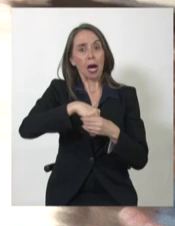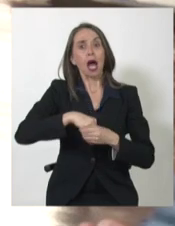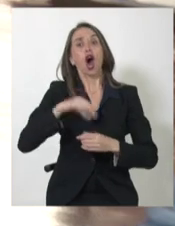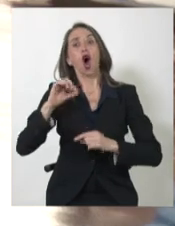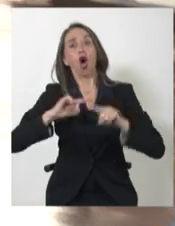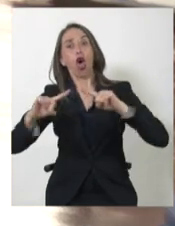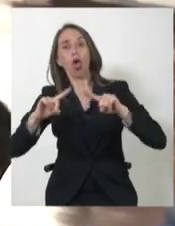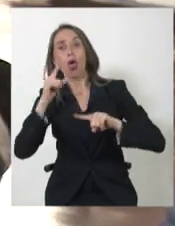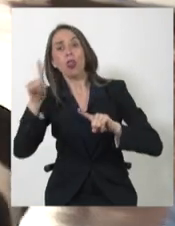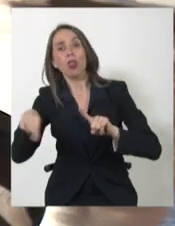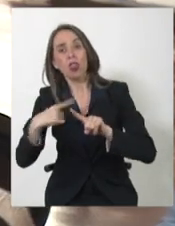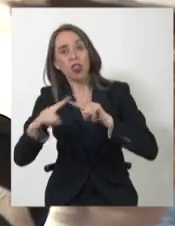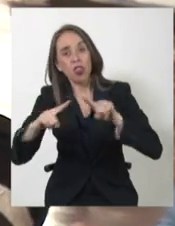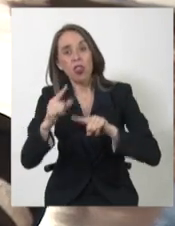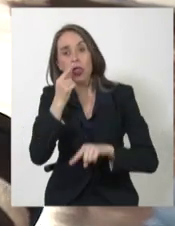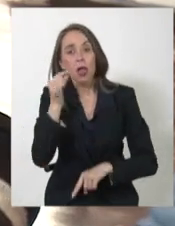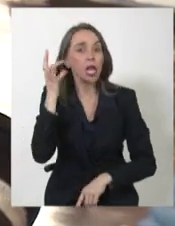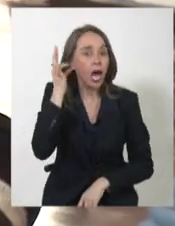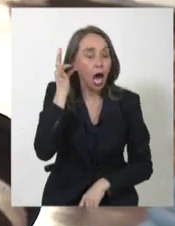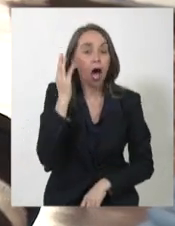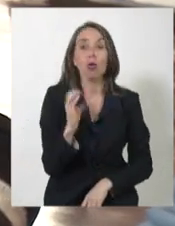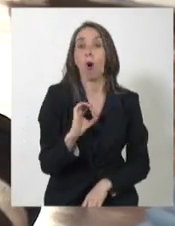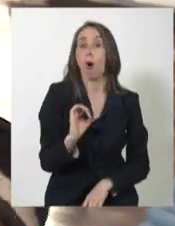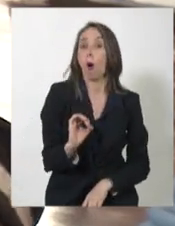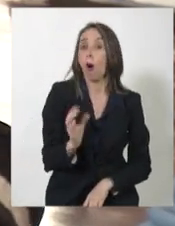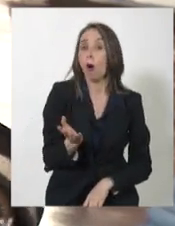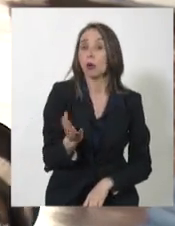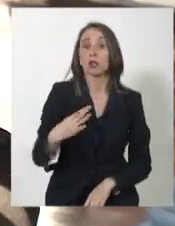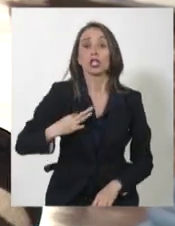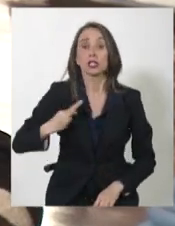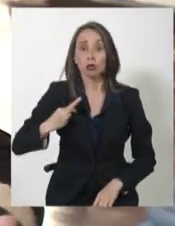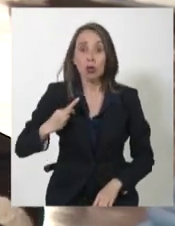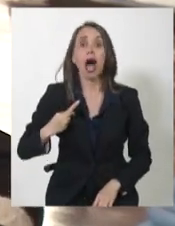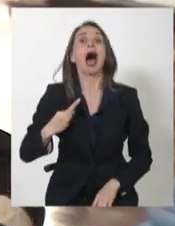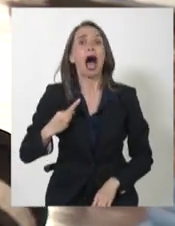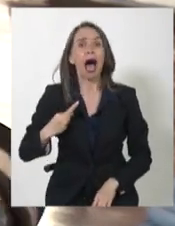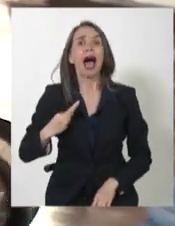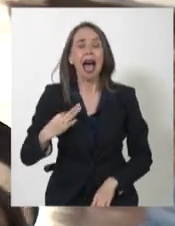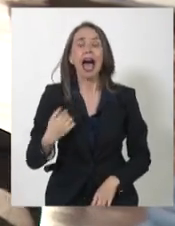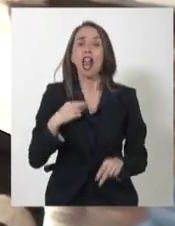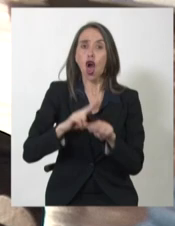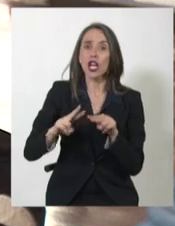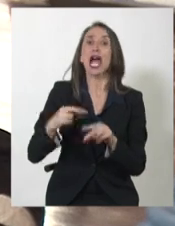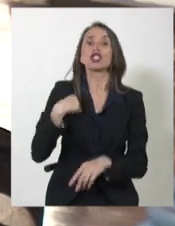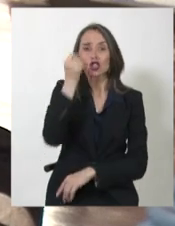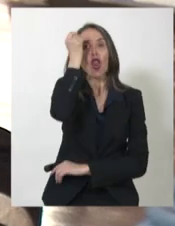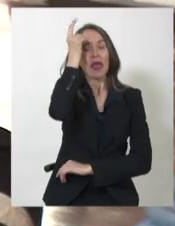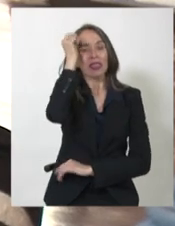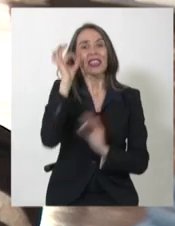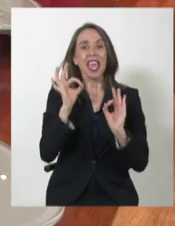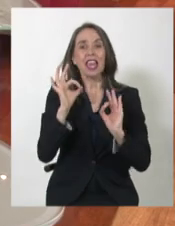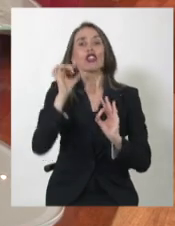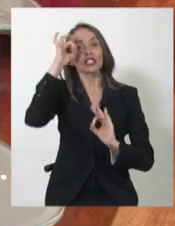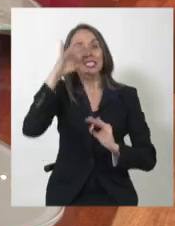o delegada, o si no, como ciudadanos que entendemos lo que estamos haciendo y hacia dónde estamos avanzando.